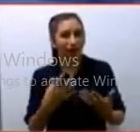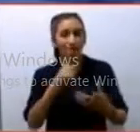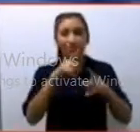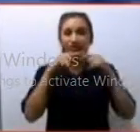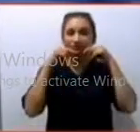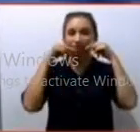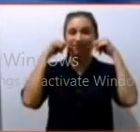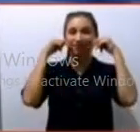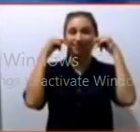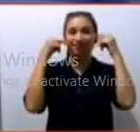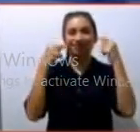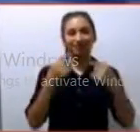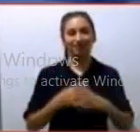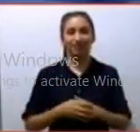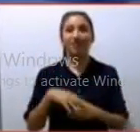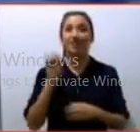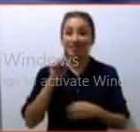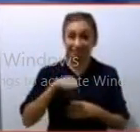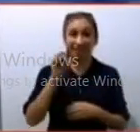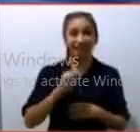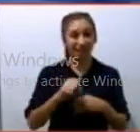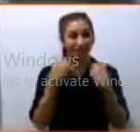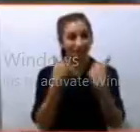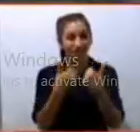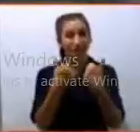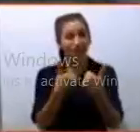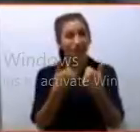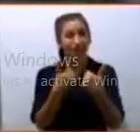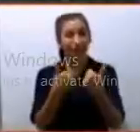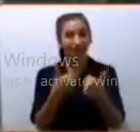sonriendo. Sí, muy bien.